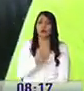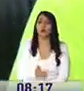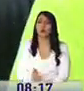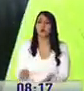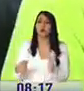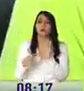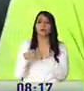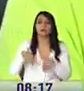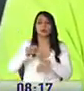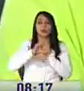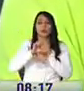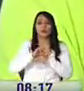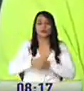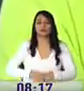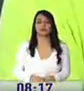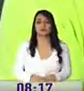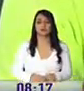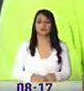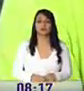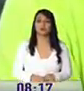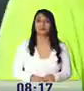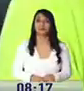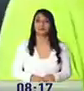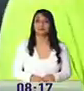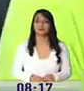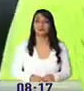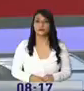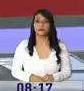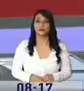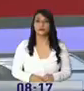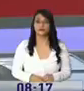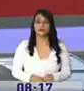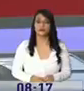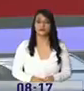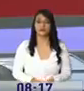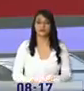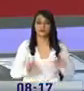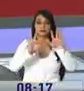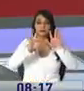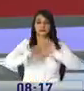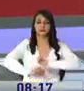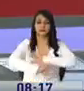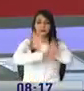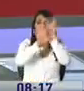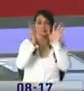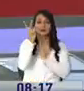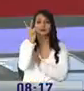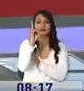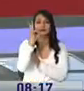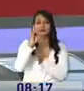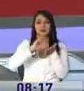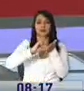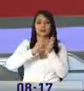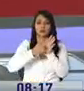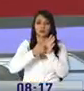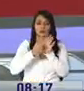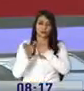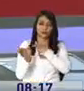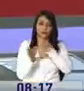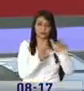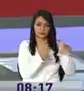en el Ecuador informó Adri rojas son las 8:1 de la 7 en Galápagos el presidente